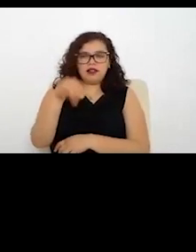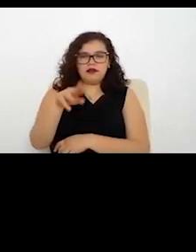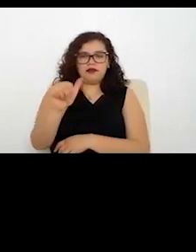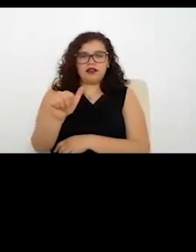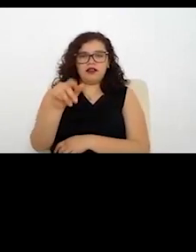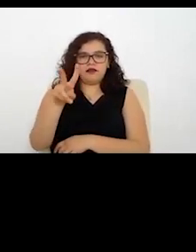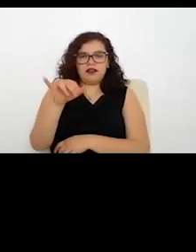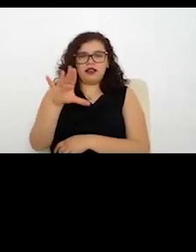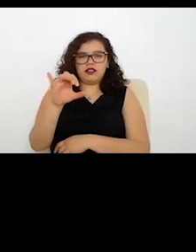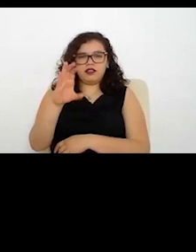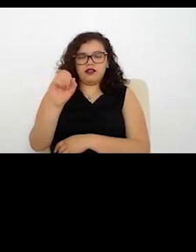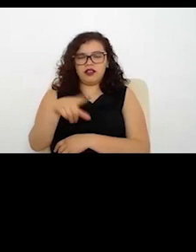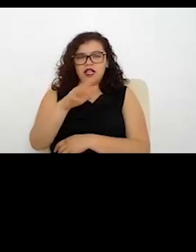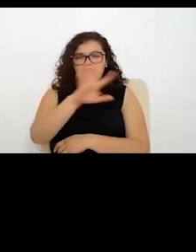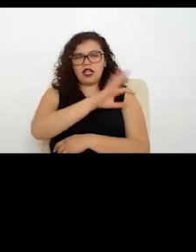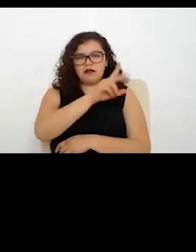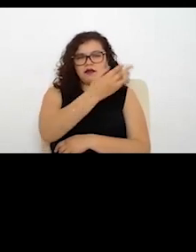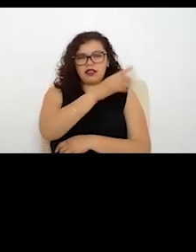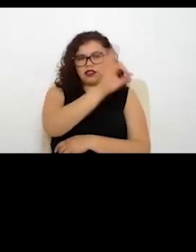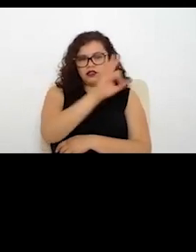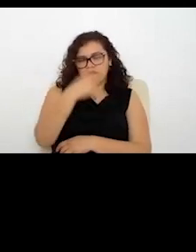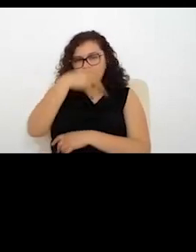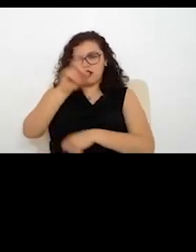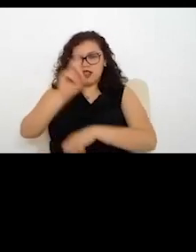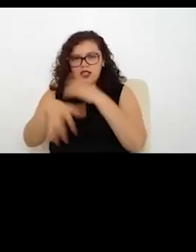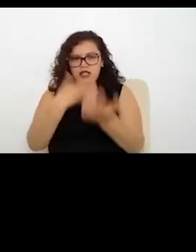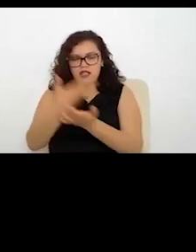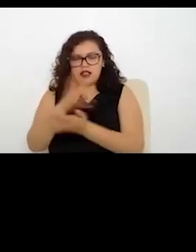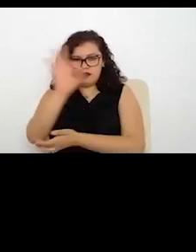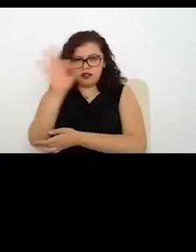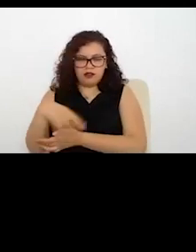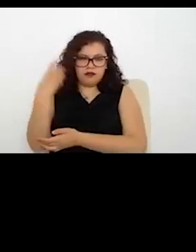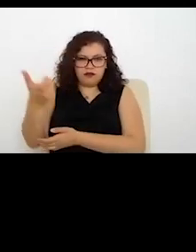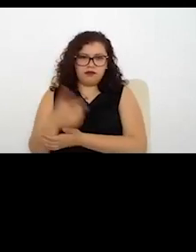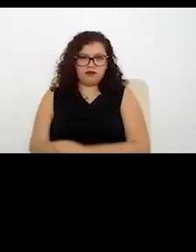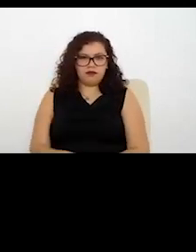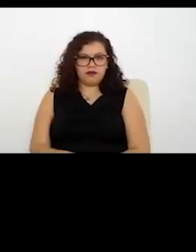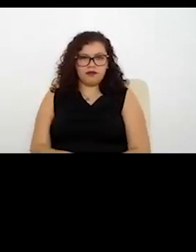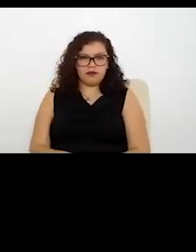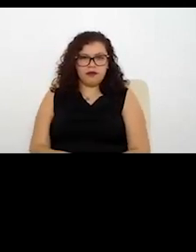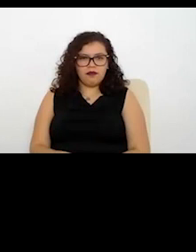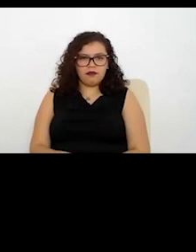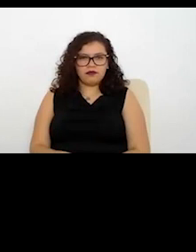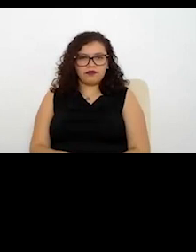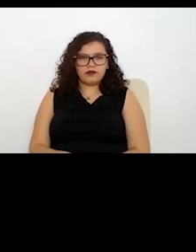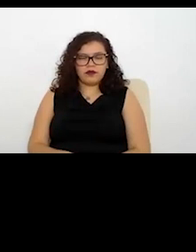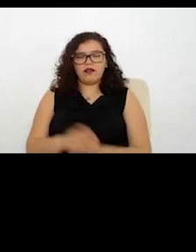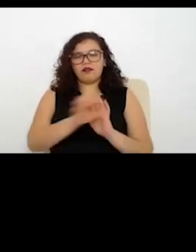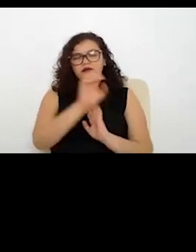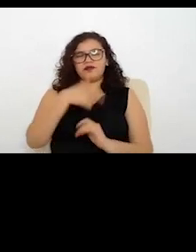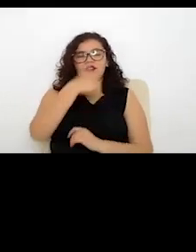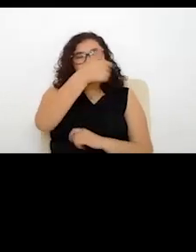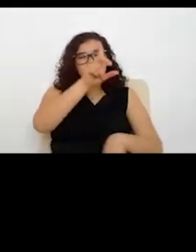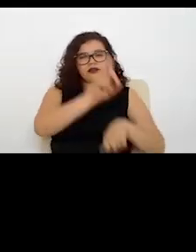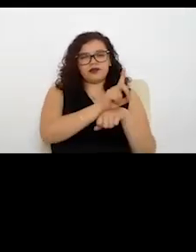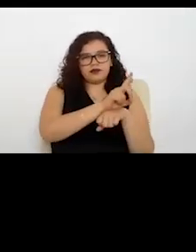salarios correspondientes a los días que disfruta la persona de trabajo. Es decir, si yo estoy disfrutando 6